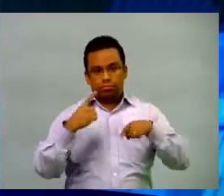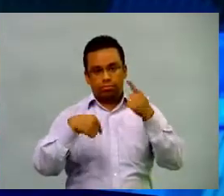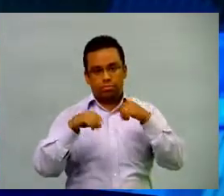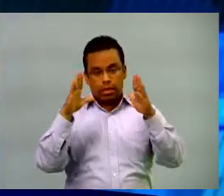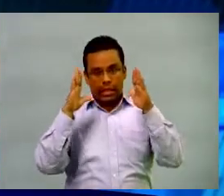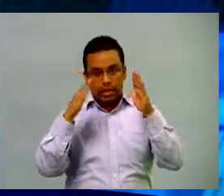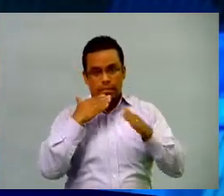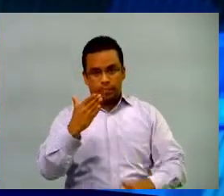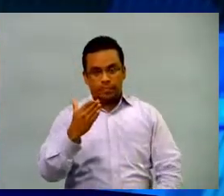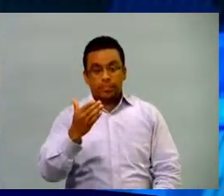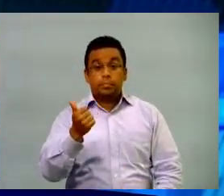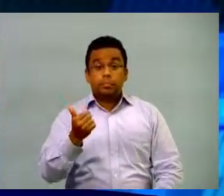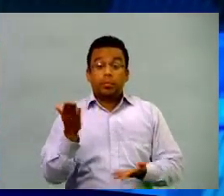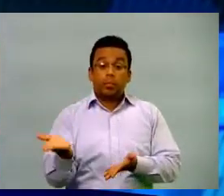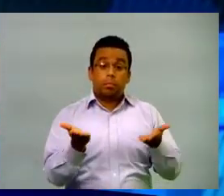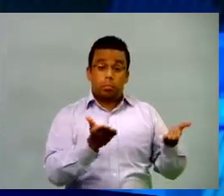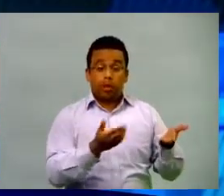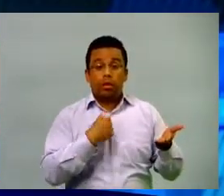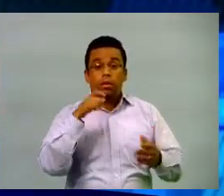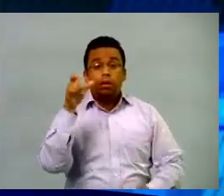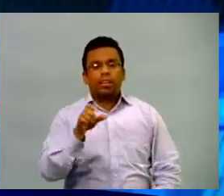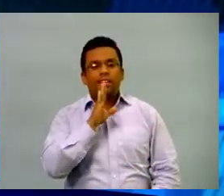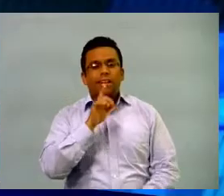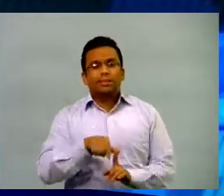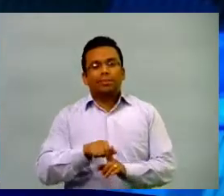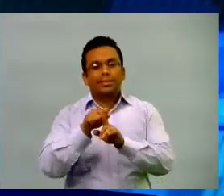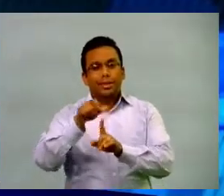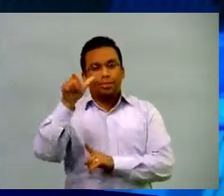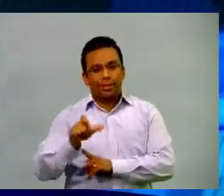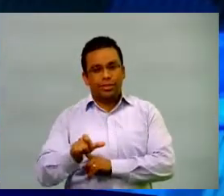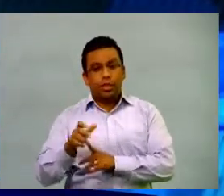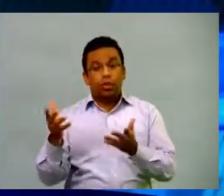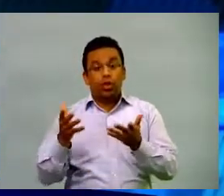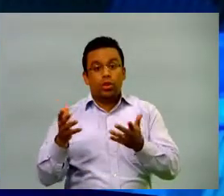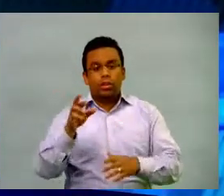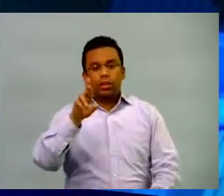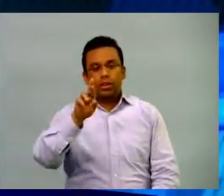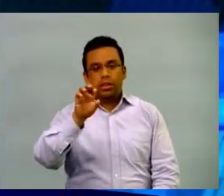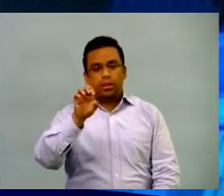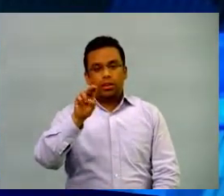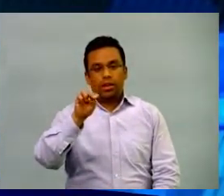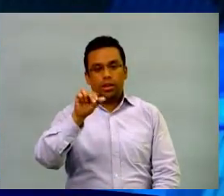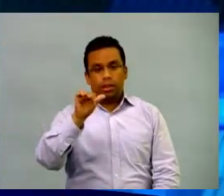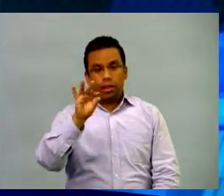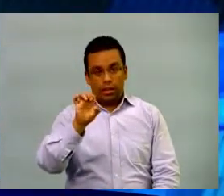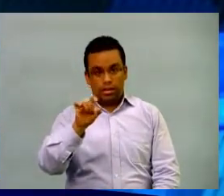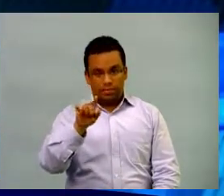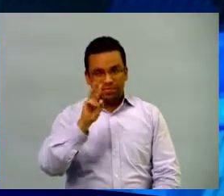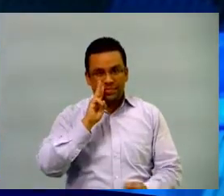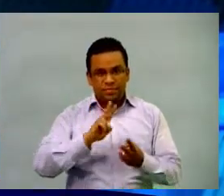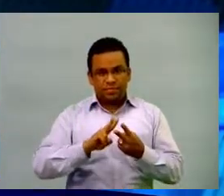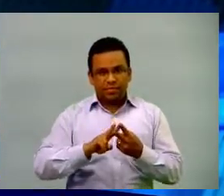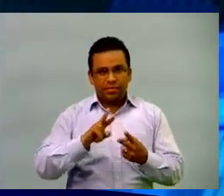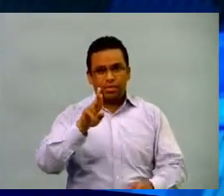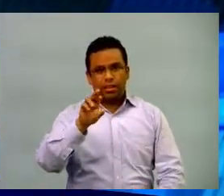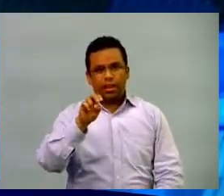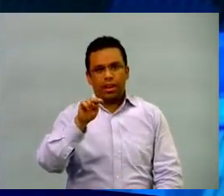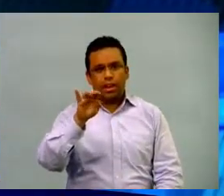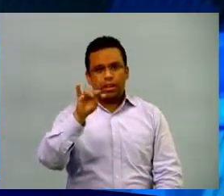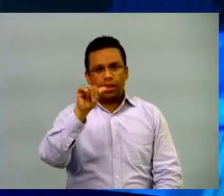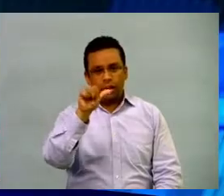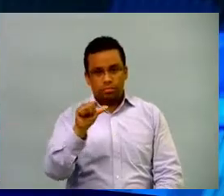a continuar ahora con un invitado muy especial que viene de RENATA, que para los que no lo saben, se trata de la Red